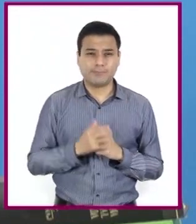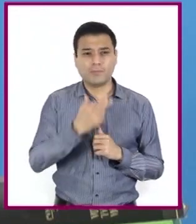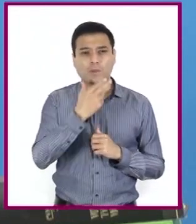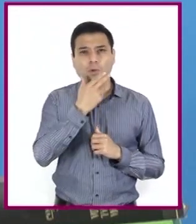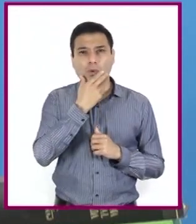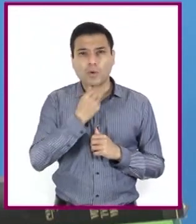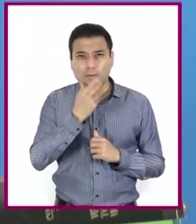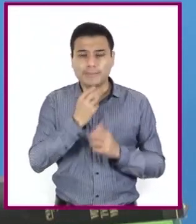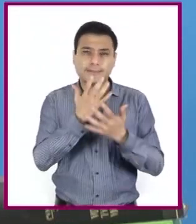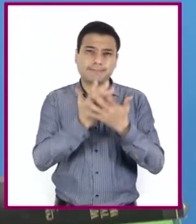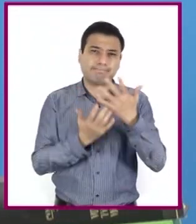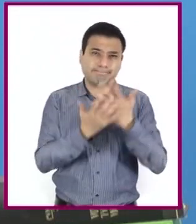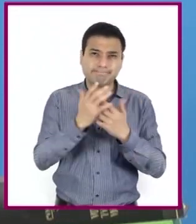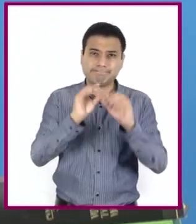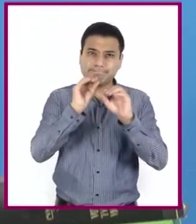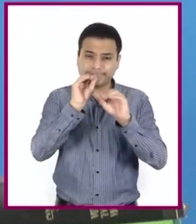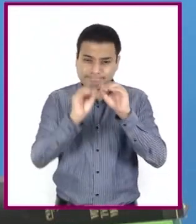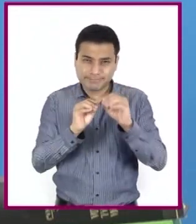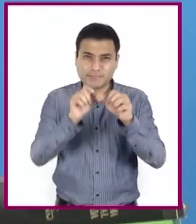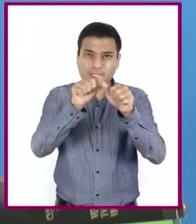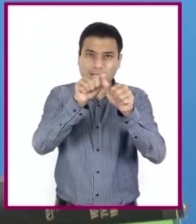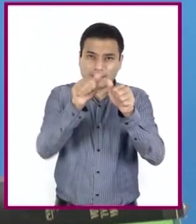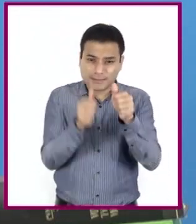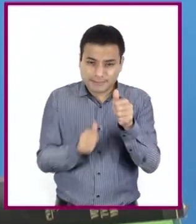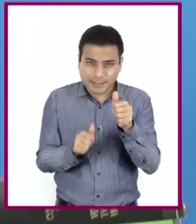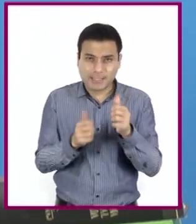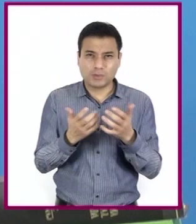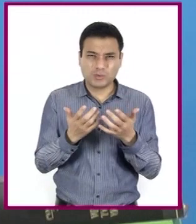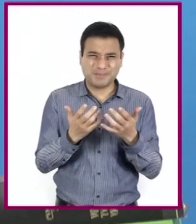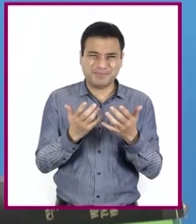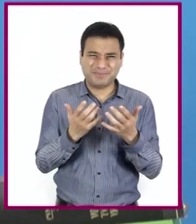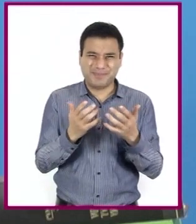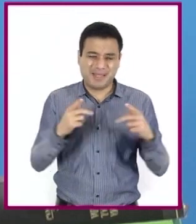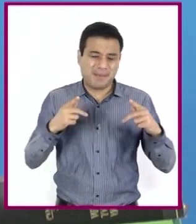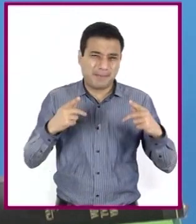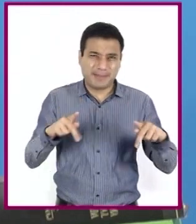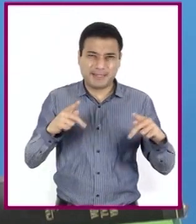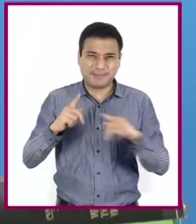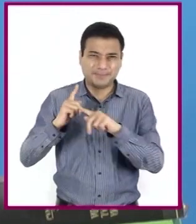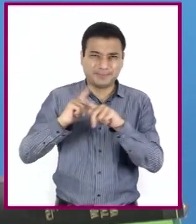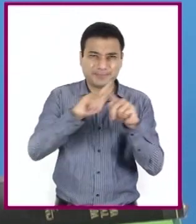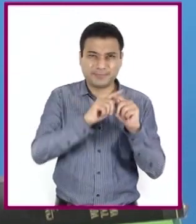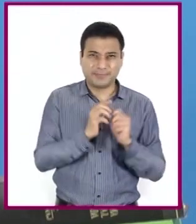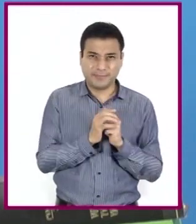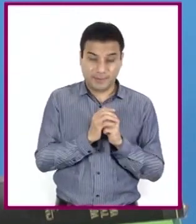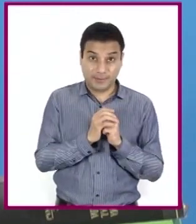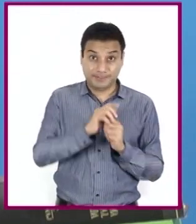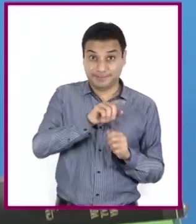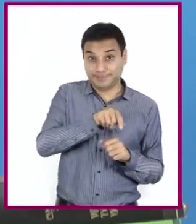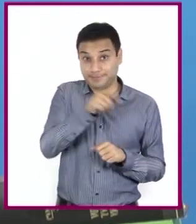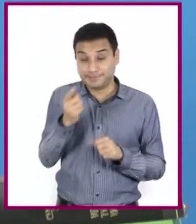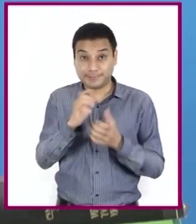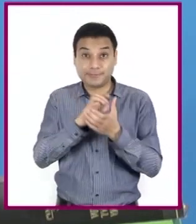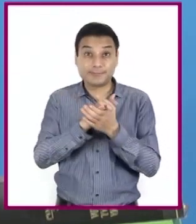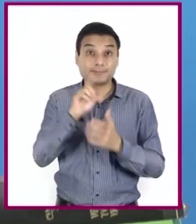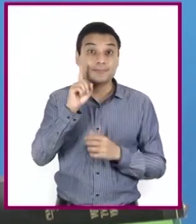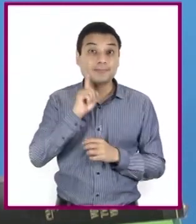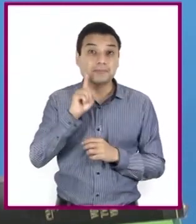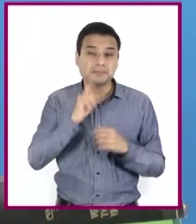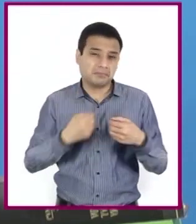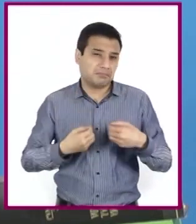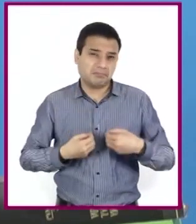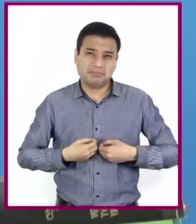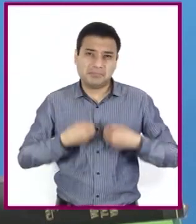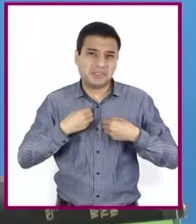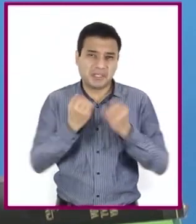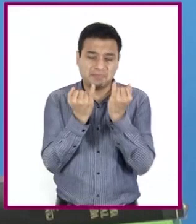artesanos, tenderos, etc., no experimentaron grandes cambios en su situación, excepto en la medida en